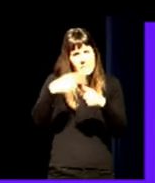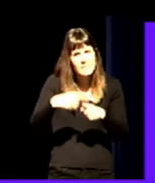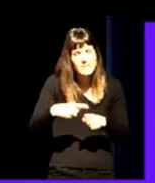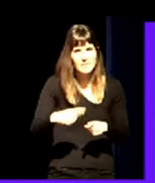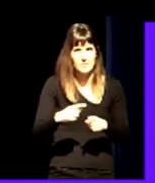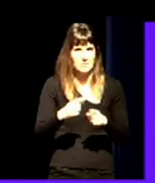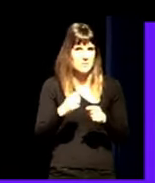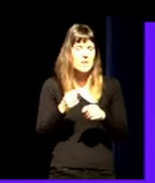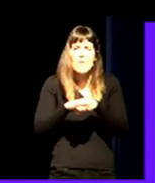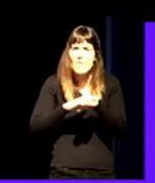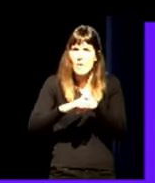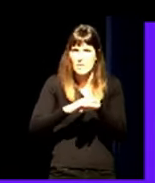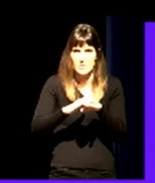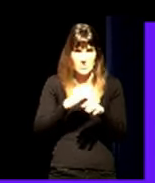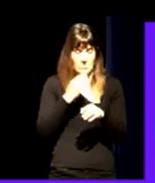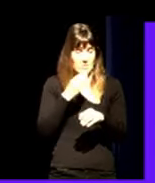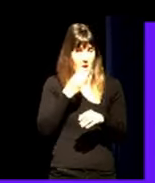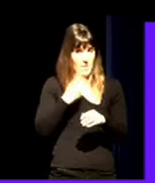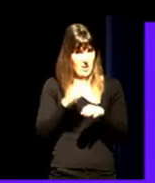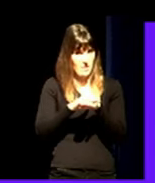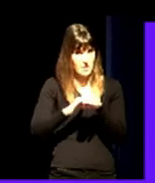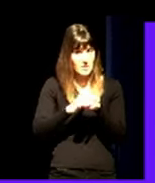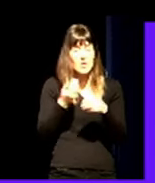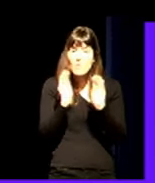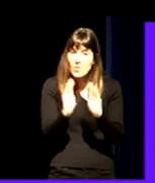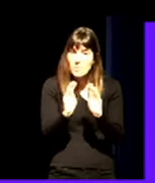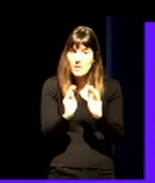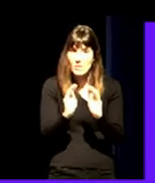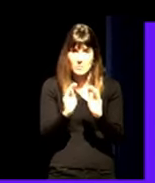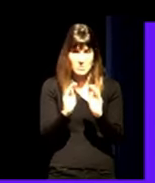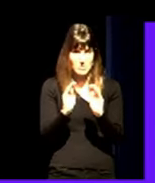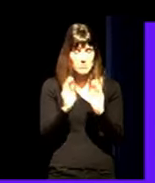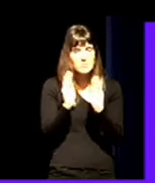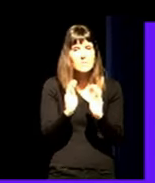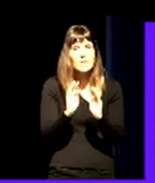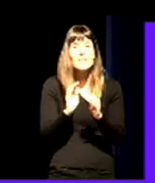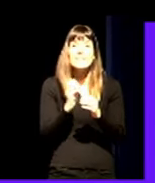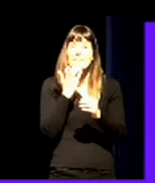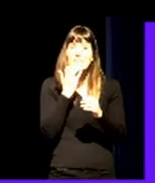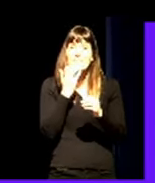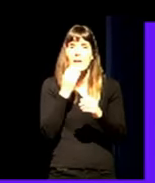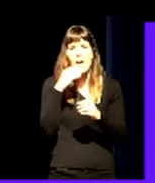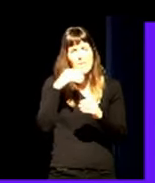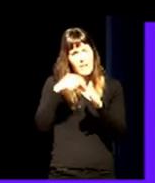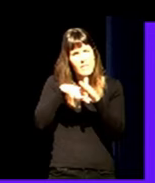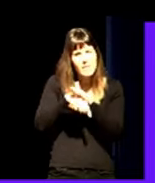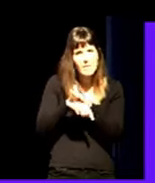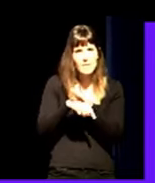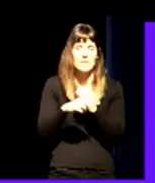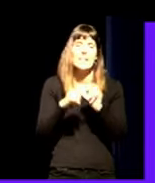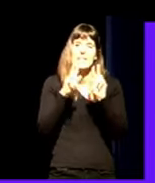esta exigencia de habilidad al alumnado. Por lo tanto, la formación tiene que ser menor aquí. Si damos un paso hacia adelante, nos encontramos con la